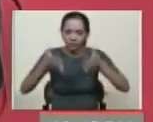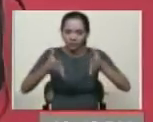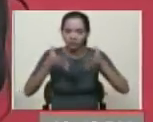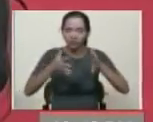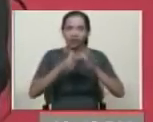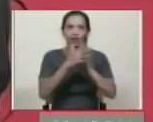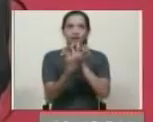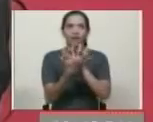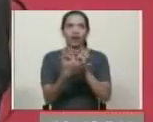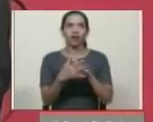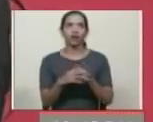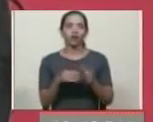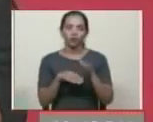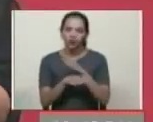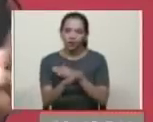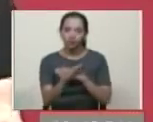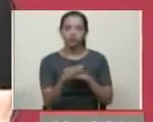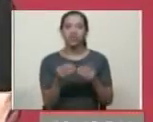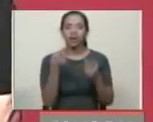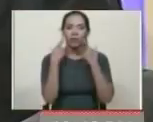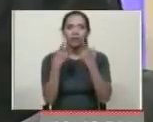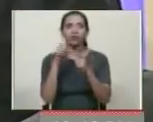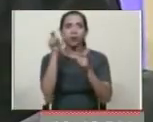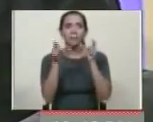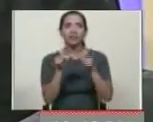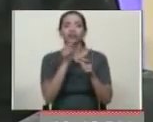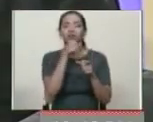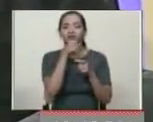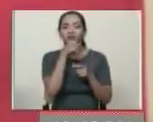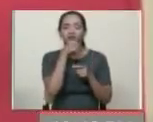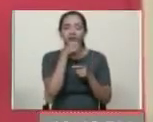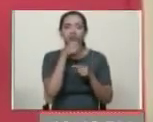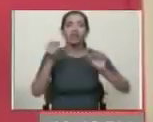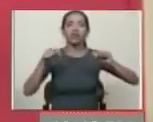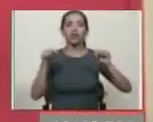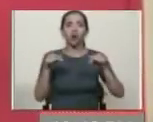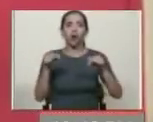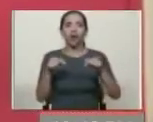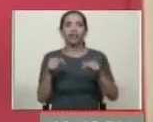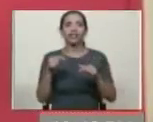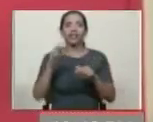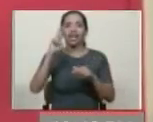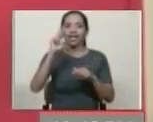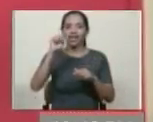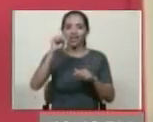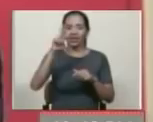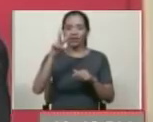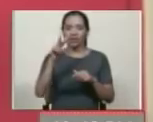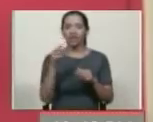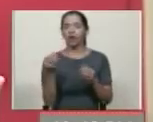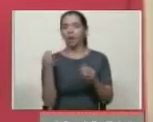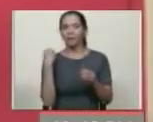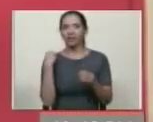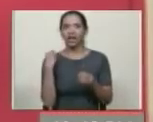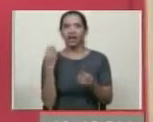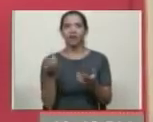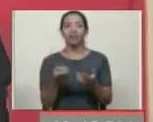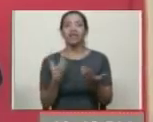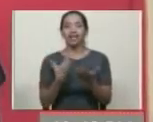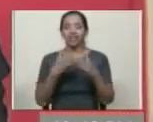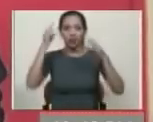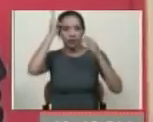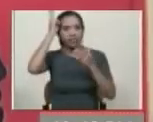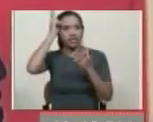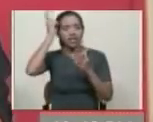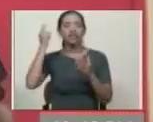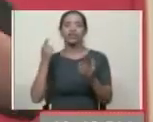barrio adentro. Hemos visto personas adultas mayores. Y hoy estuvimos en Radio Nacional de Venezuela y nos comentaba una compañera que hasta los indígenas tienen también sus